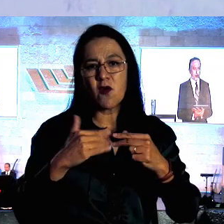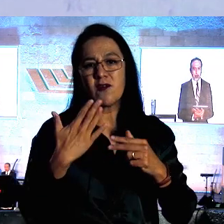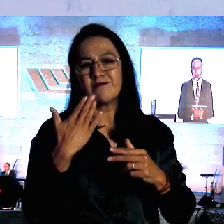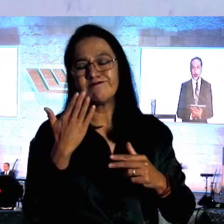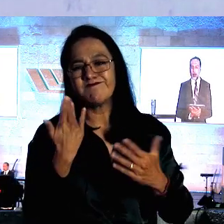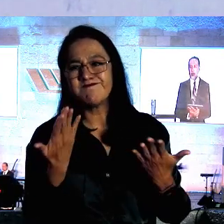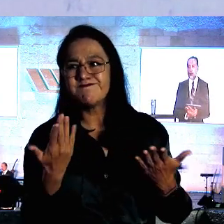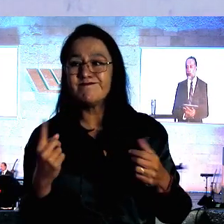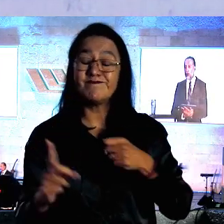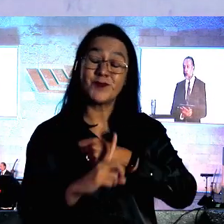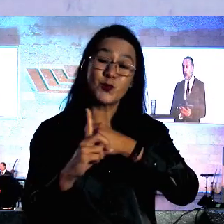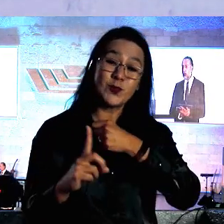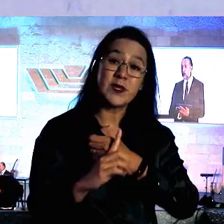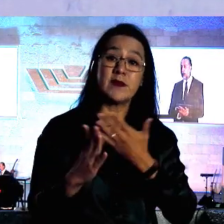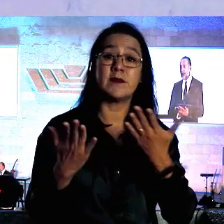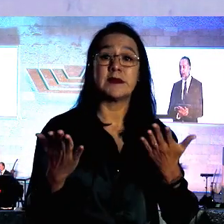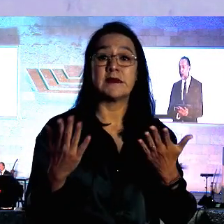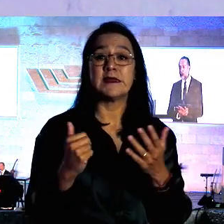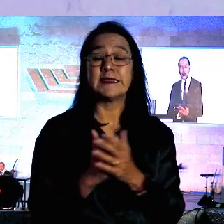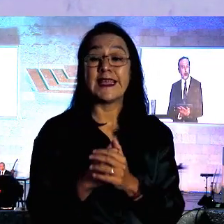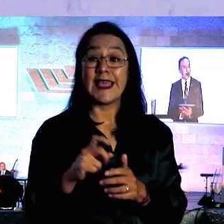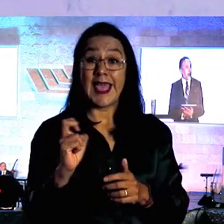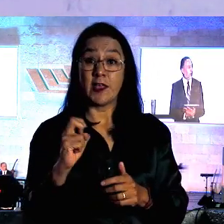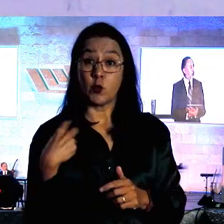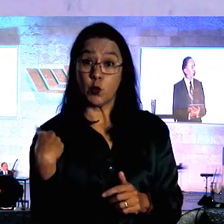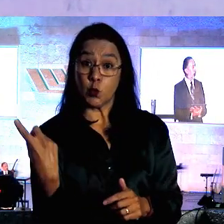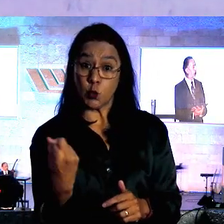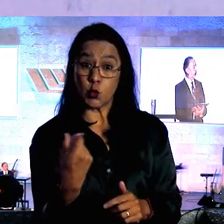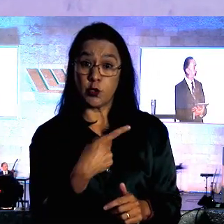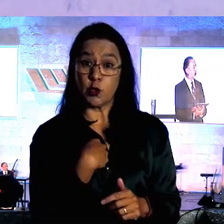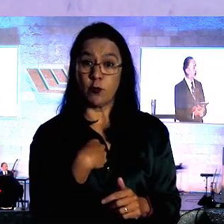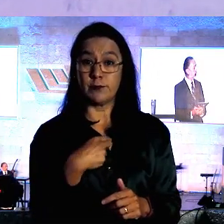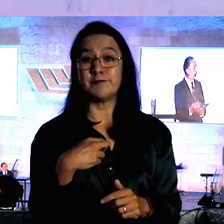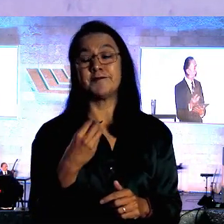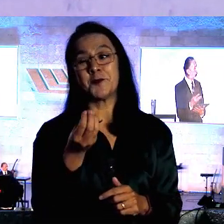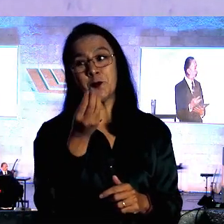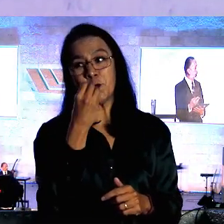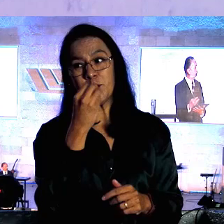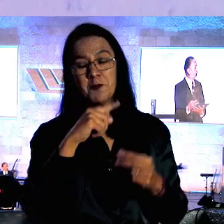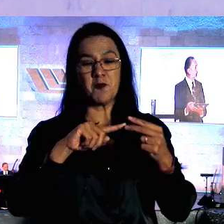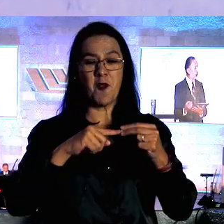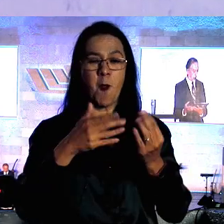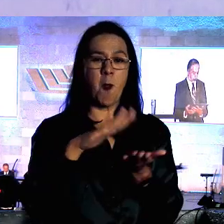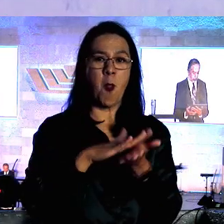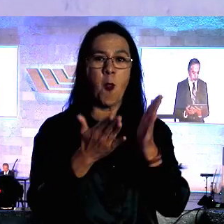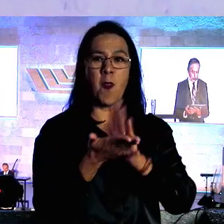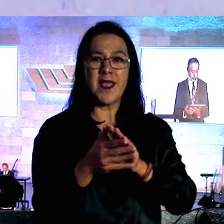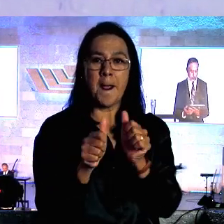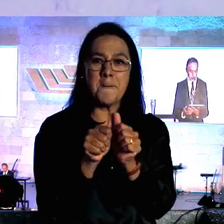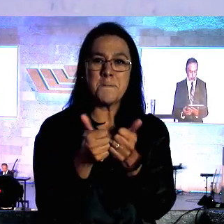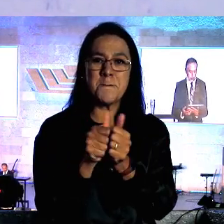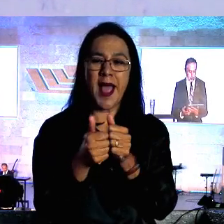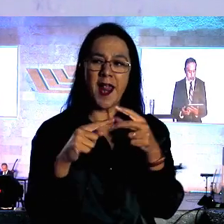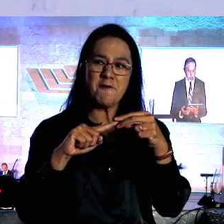Fíjense, elementos de los mexicanos, los mexicanos vivimos, ¿verdad? Tortilla, pan y frijoles.